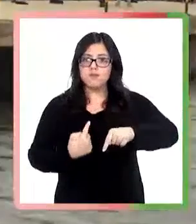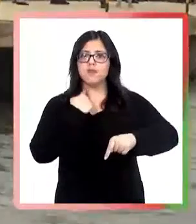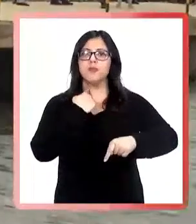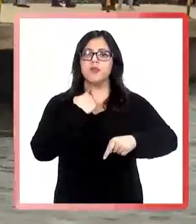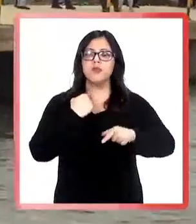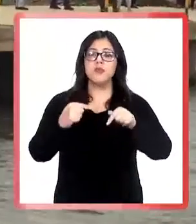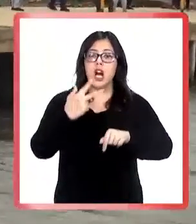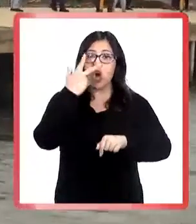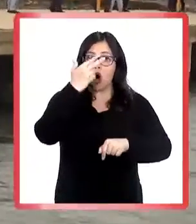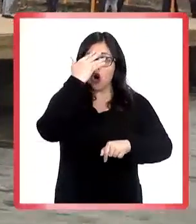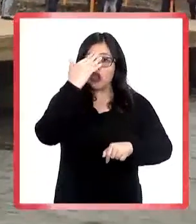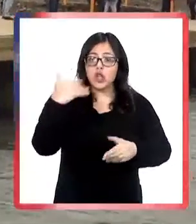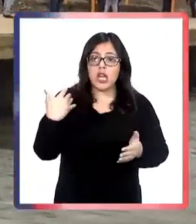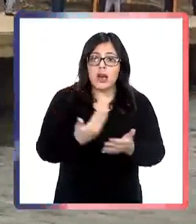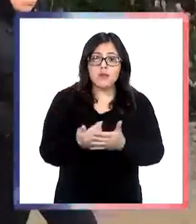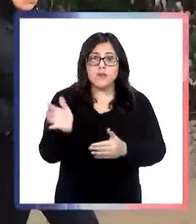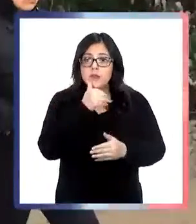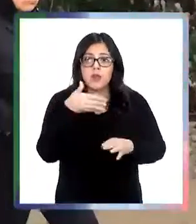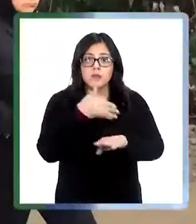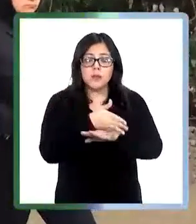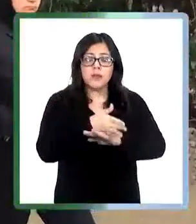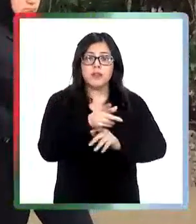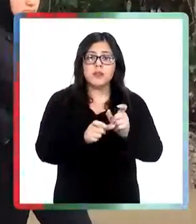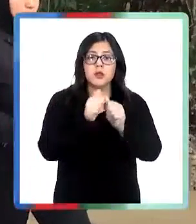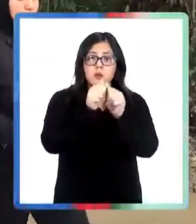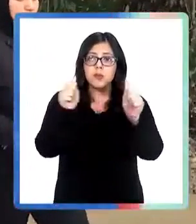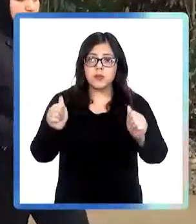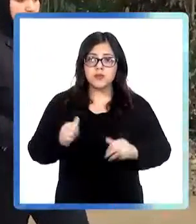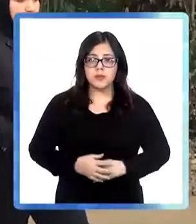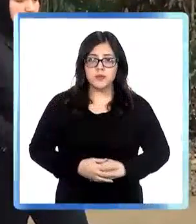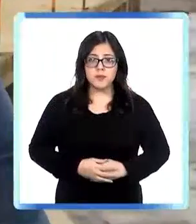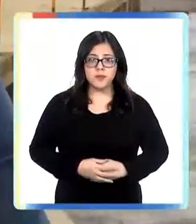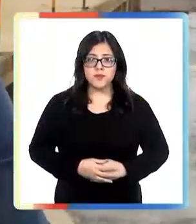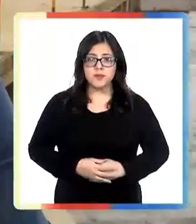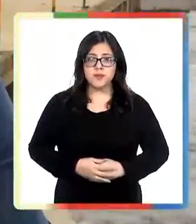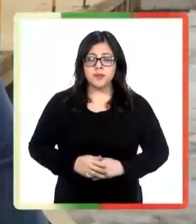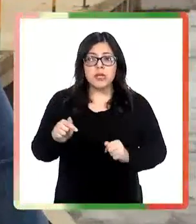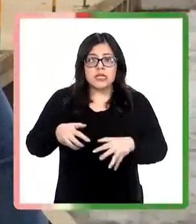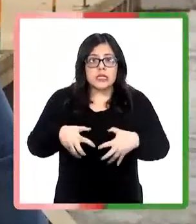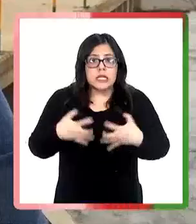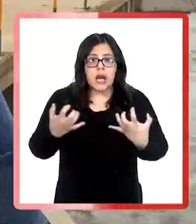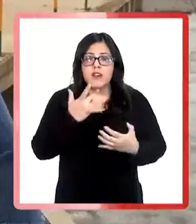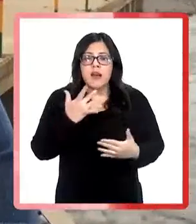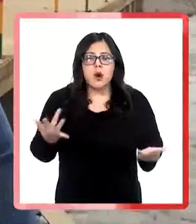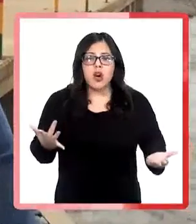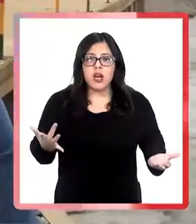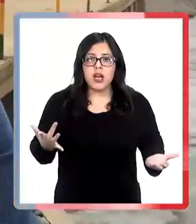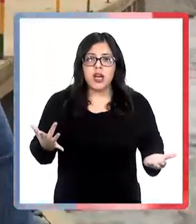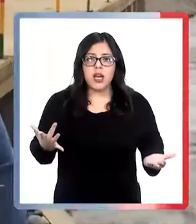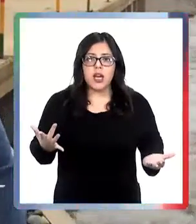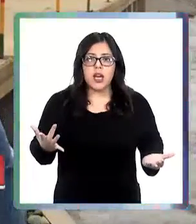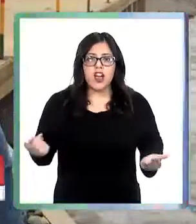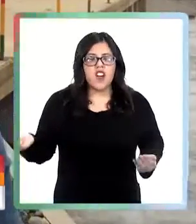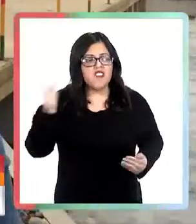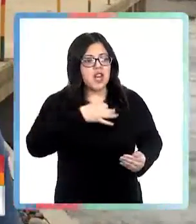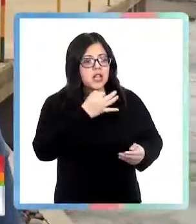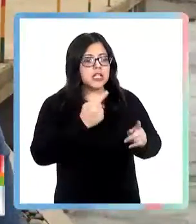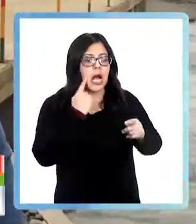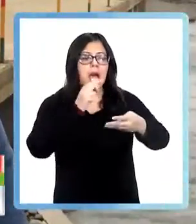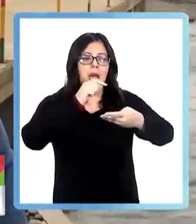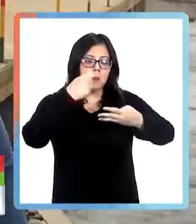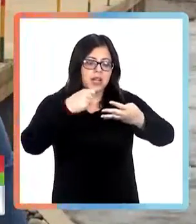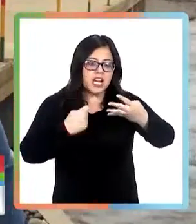8 días sin visita de autoridades al lugar. Da impotencia porque vienen, dicen vamos a hacer un